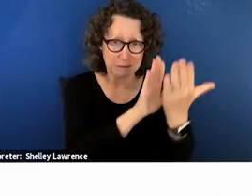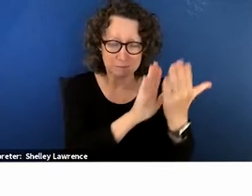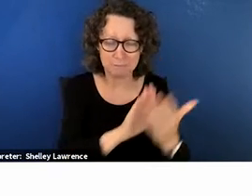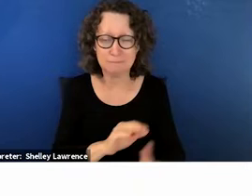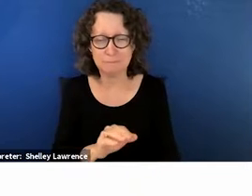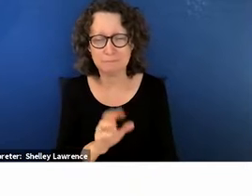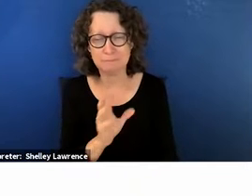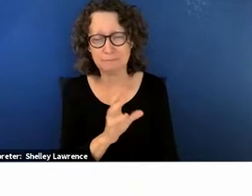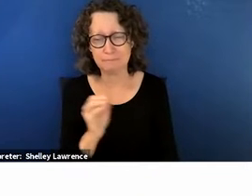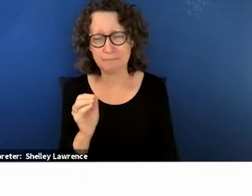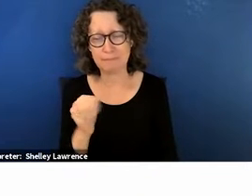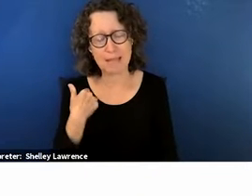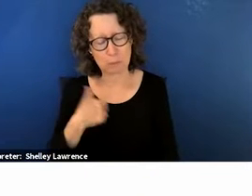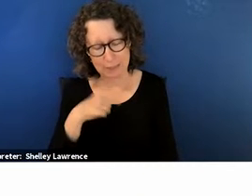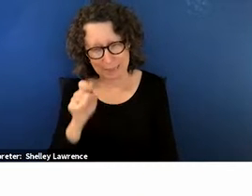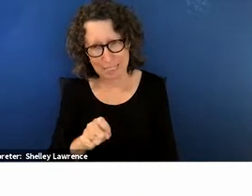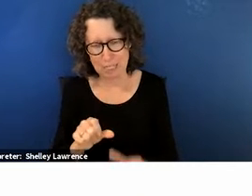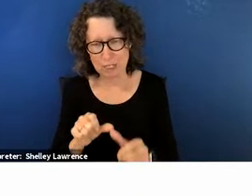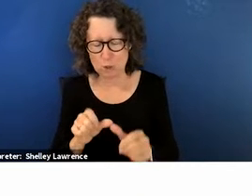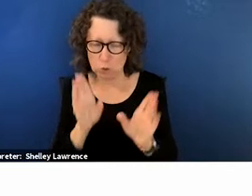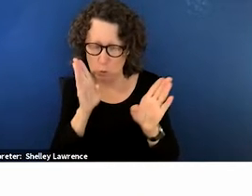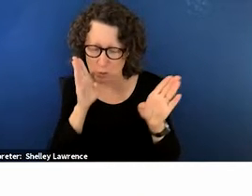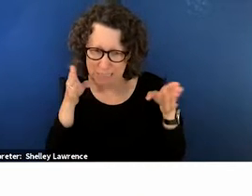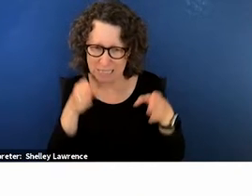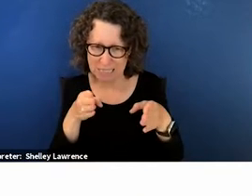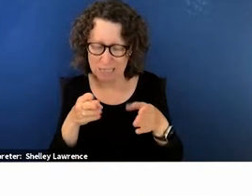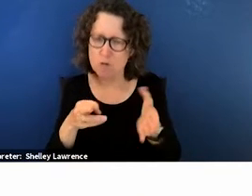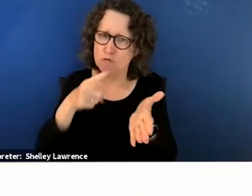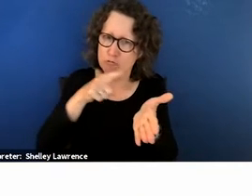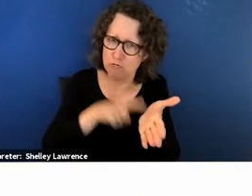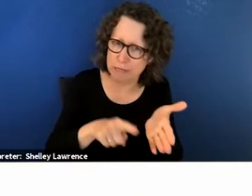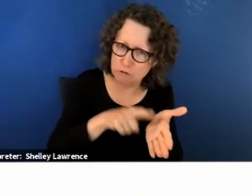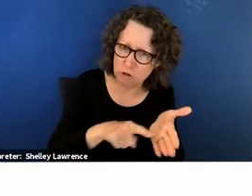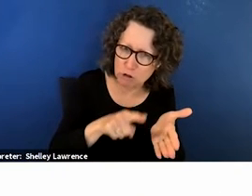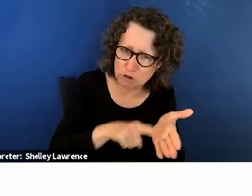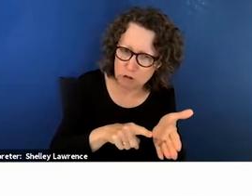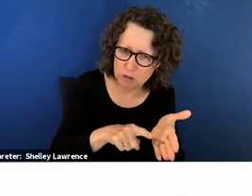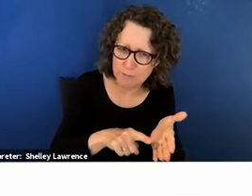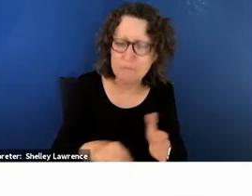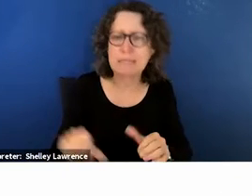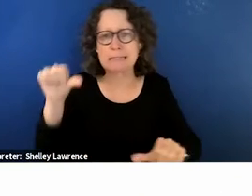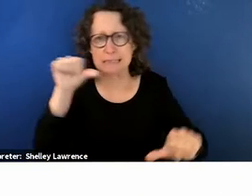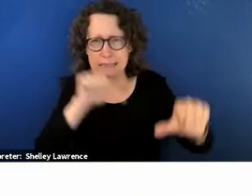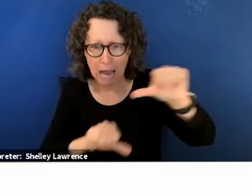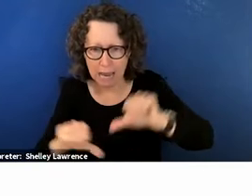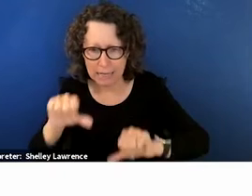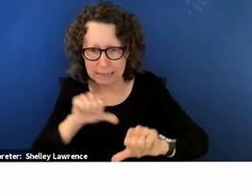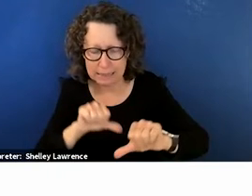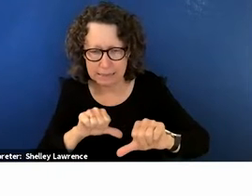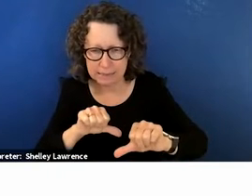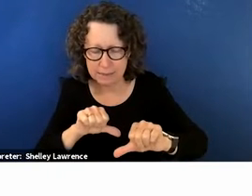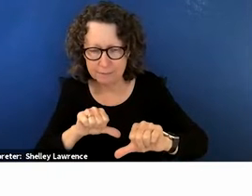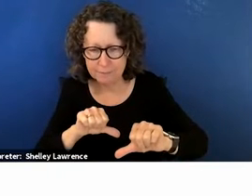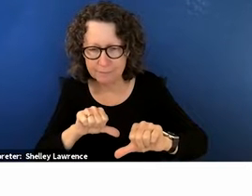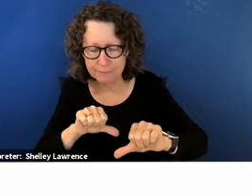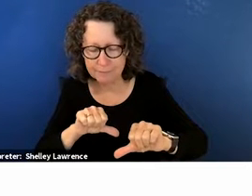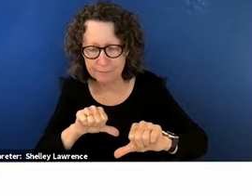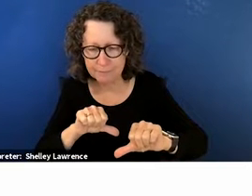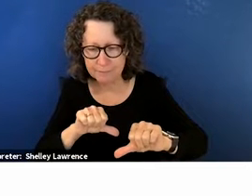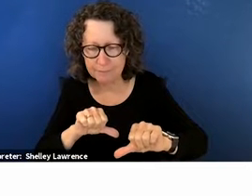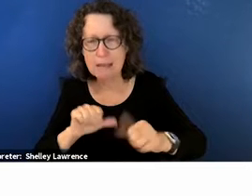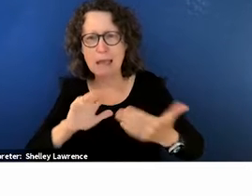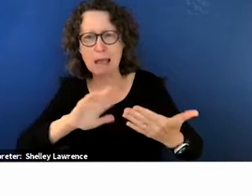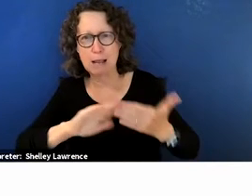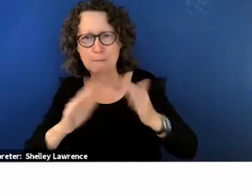desafíos, problemas. Y tenemos que seguir estando enfocados en lo que dicen las investigaciones, la ciencia,